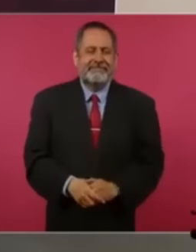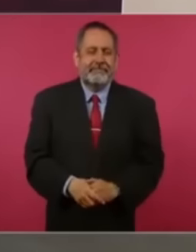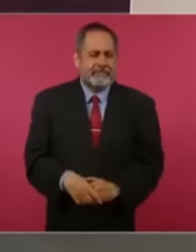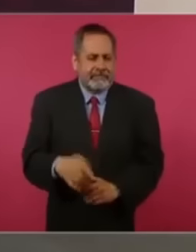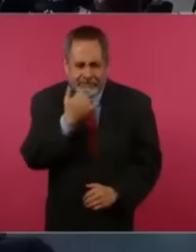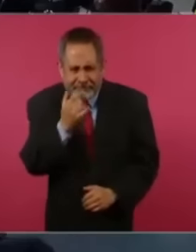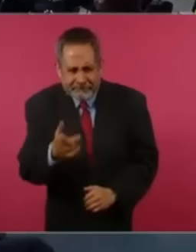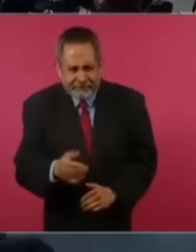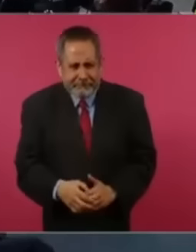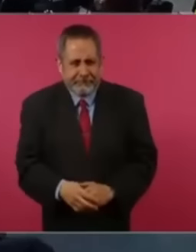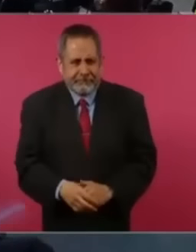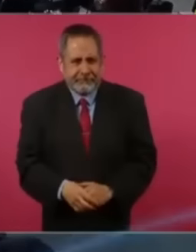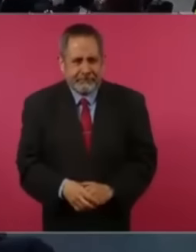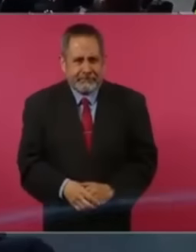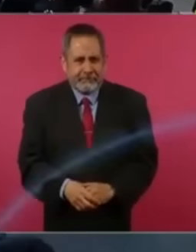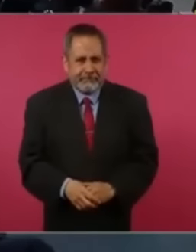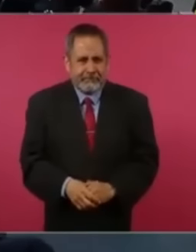¿Eh?